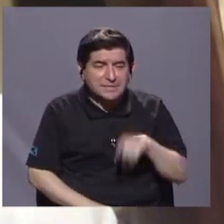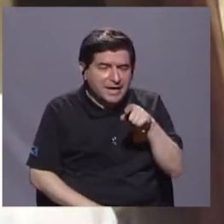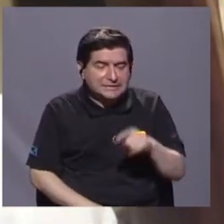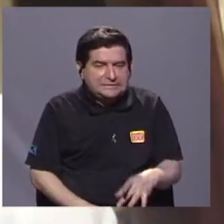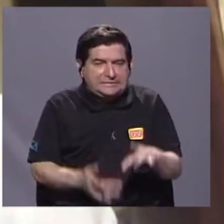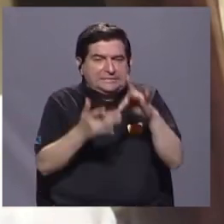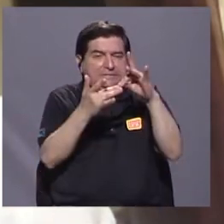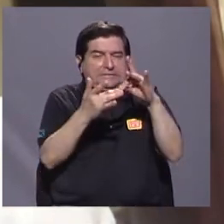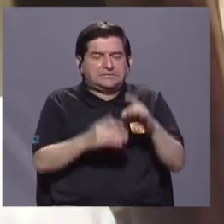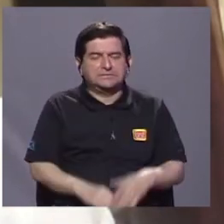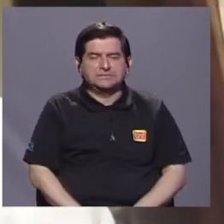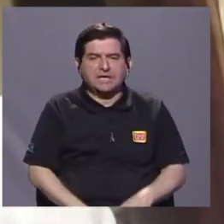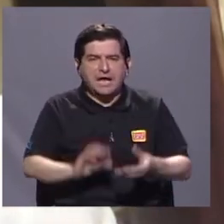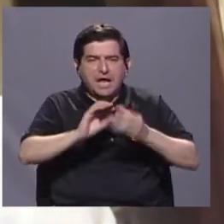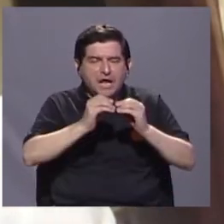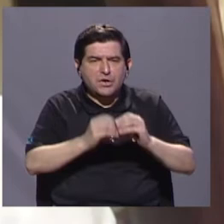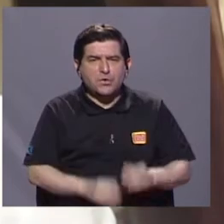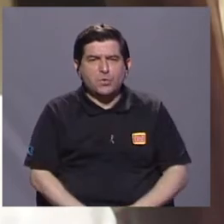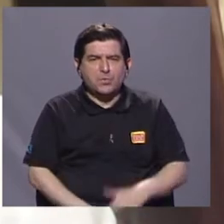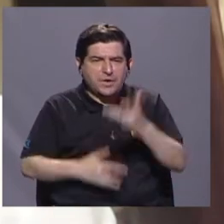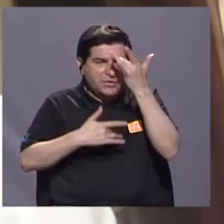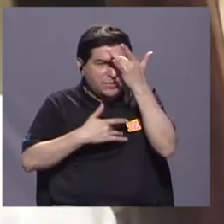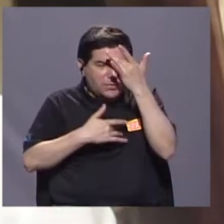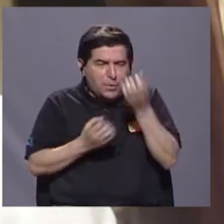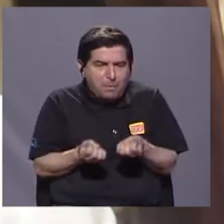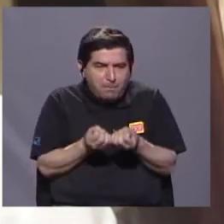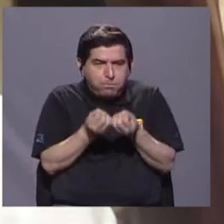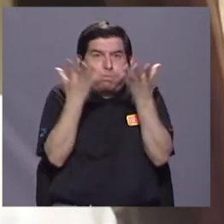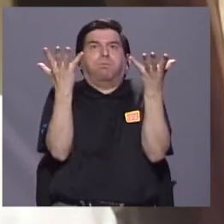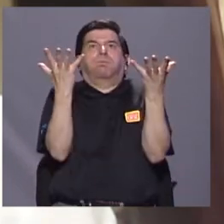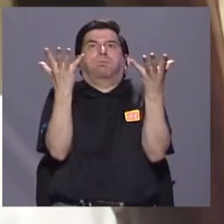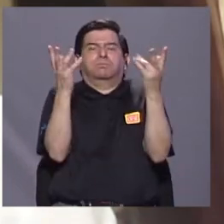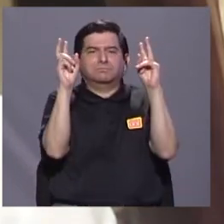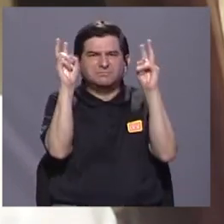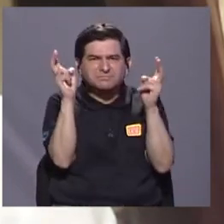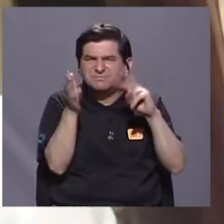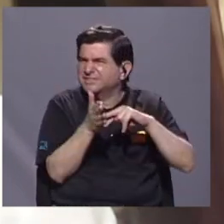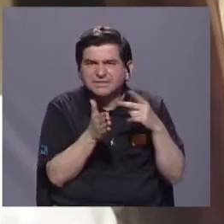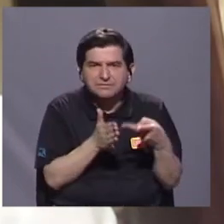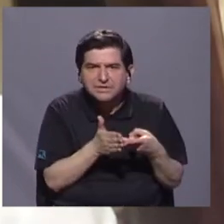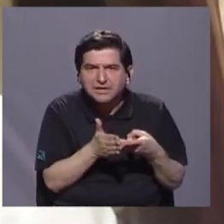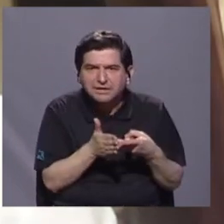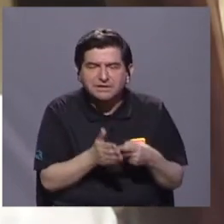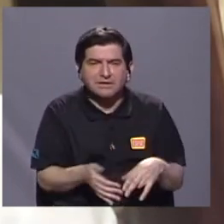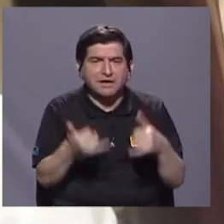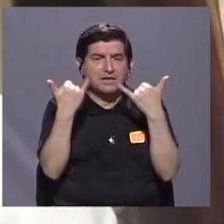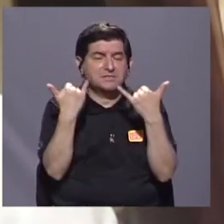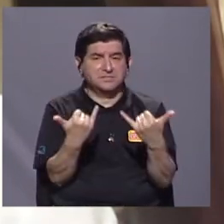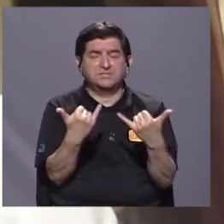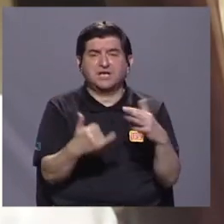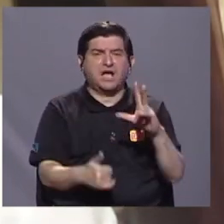de contagios explotó. Y el explotó significa que ya no habían